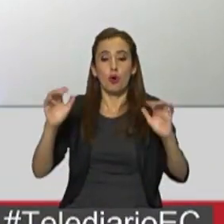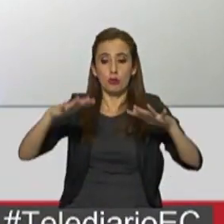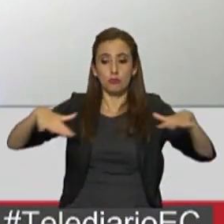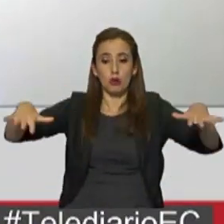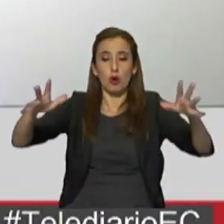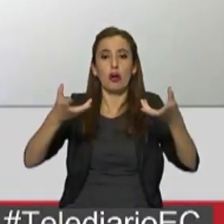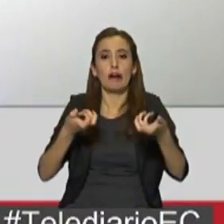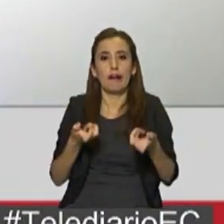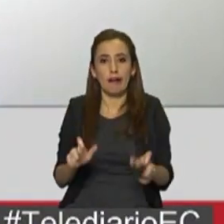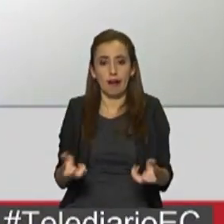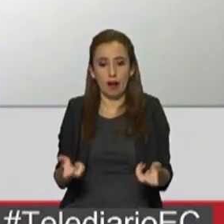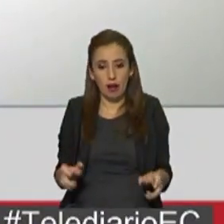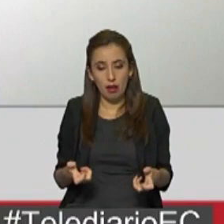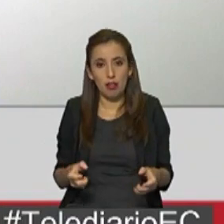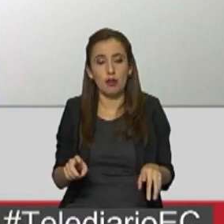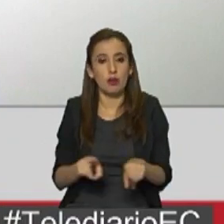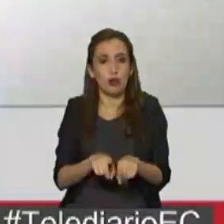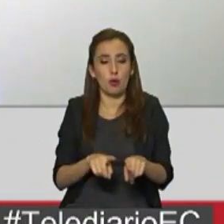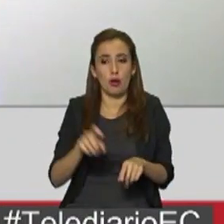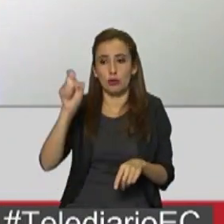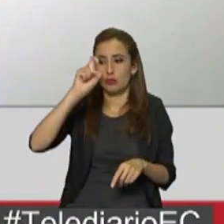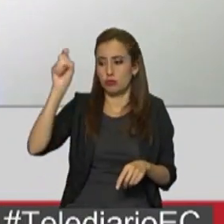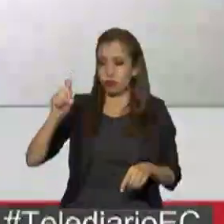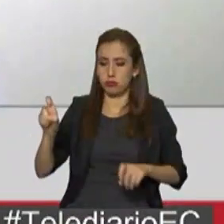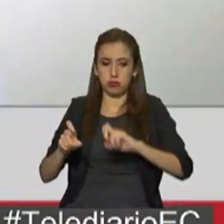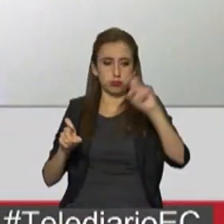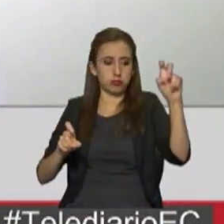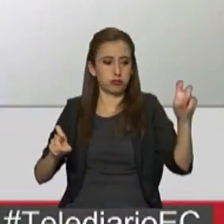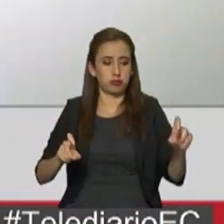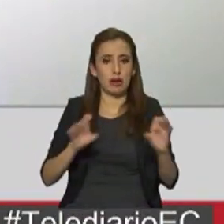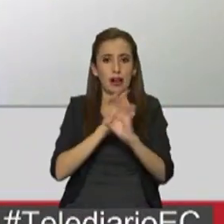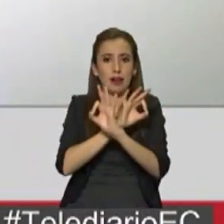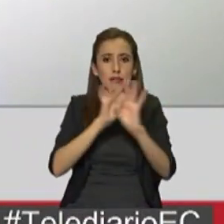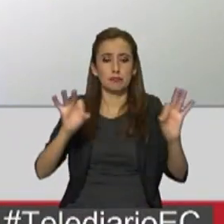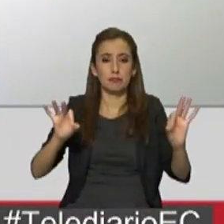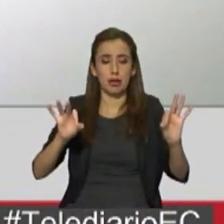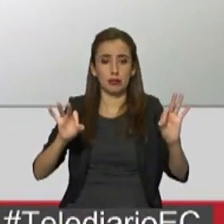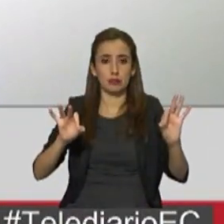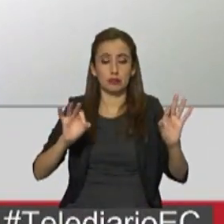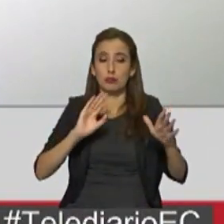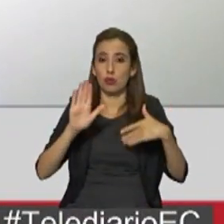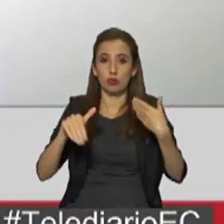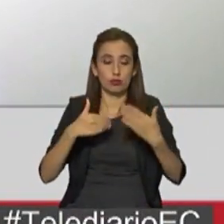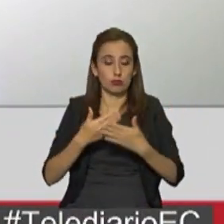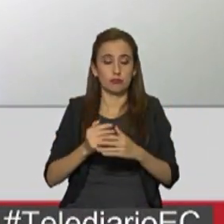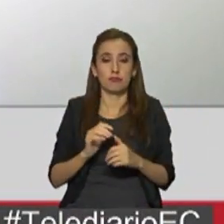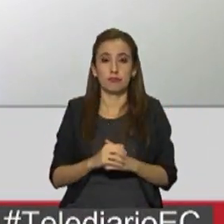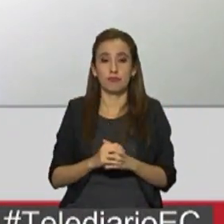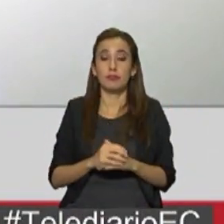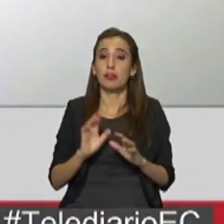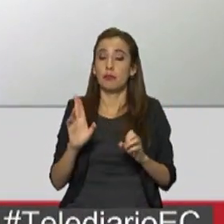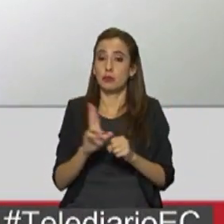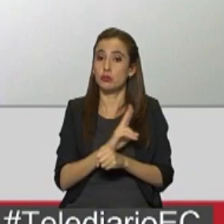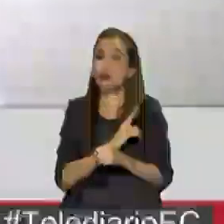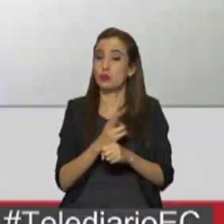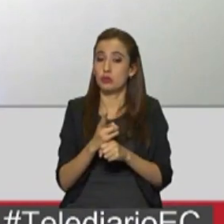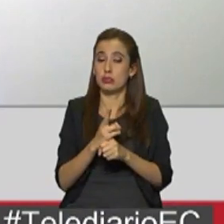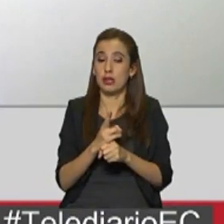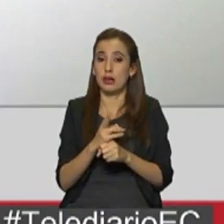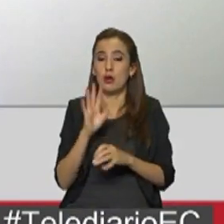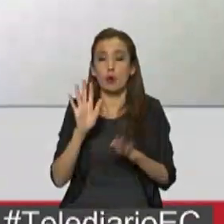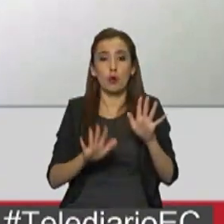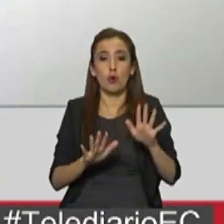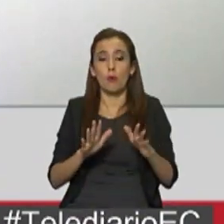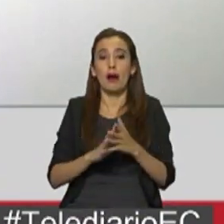acondicionado y de y todo esto ha desinfectado tenemos que utilizar básicamente una